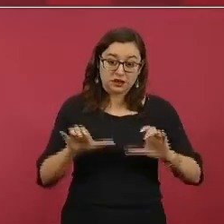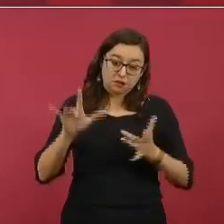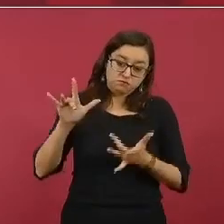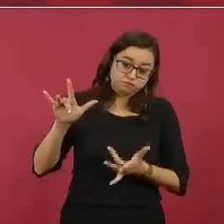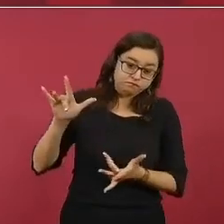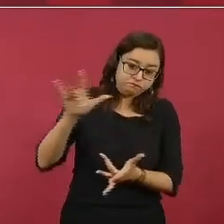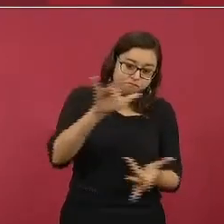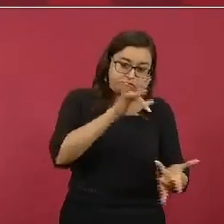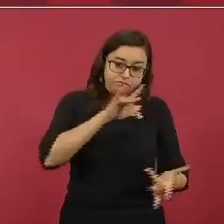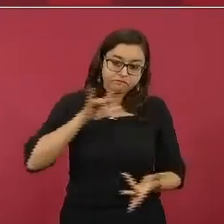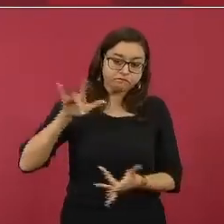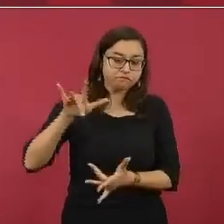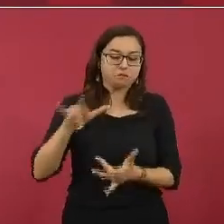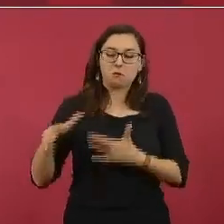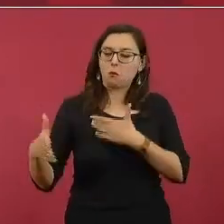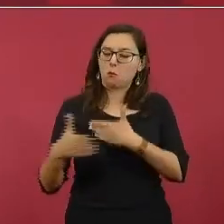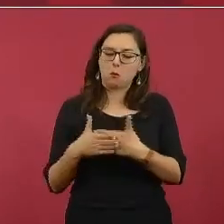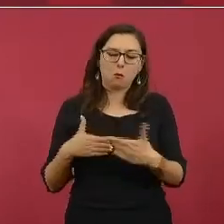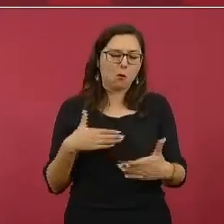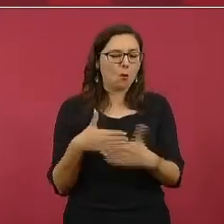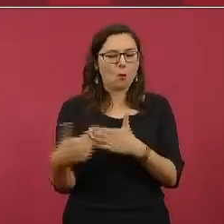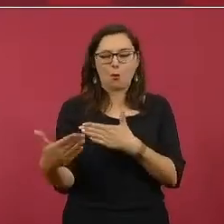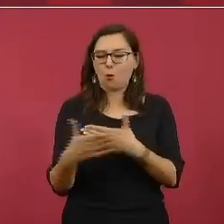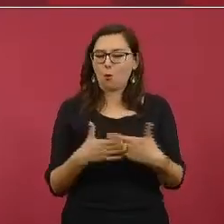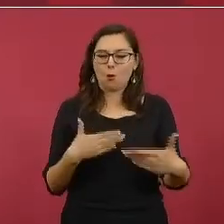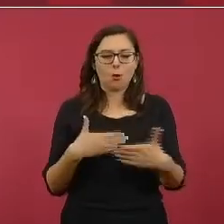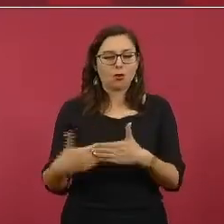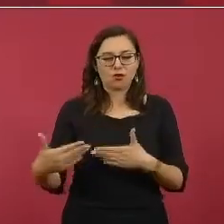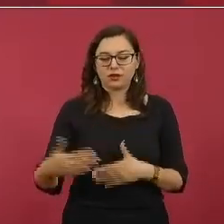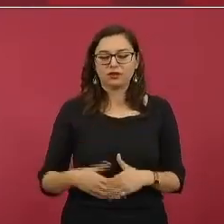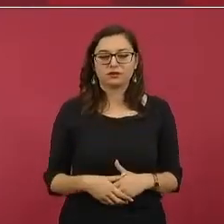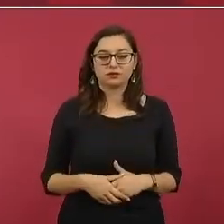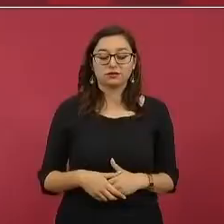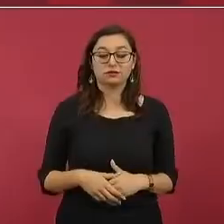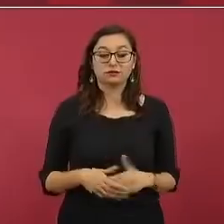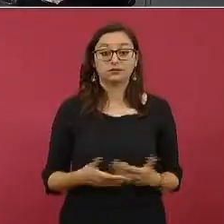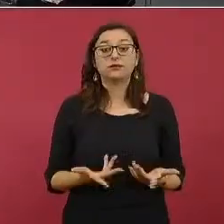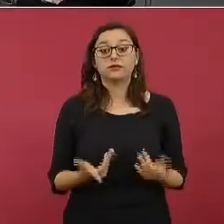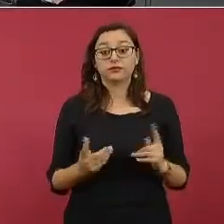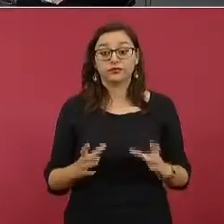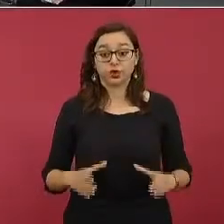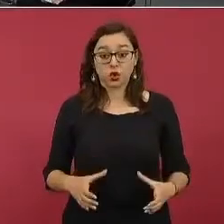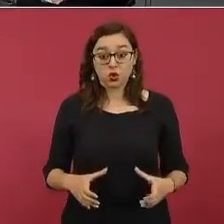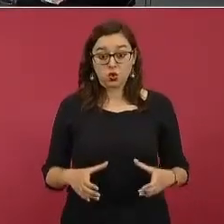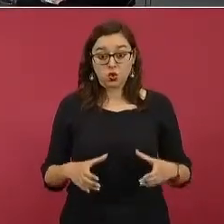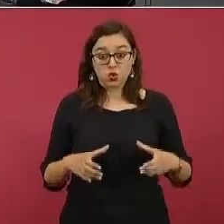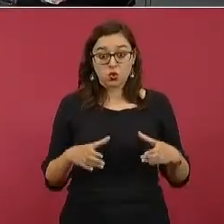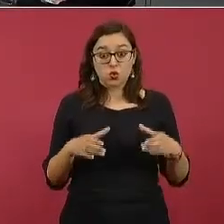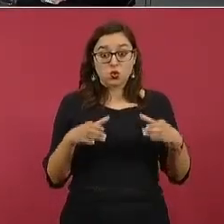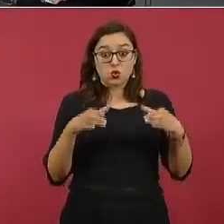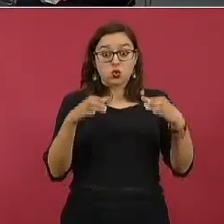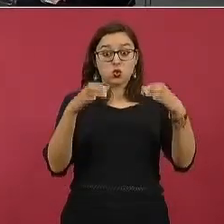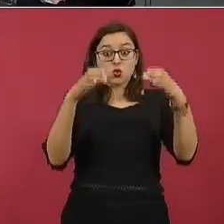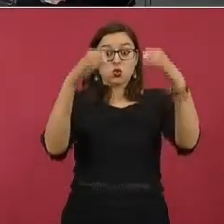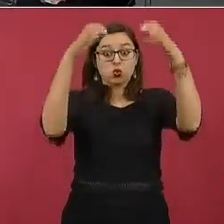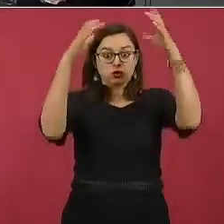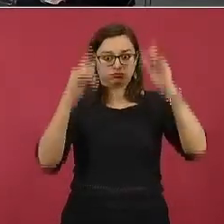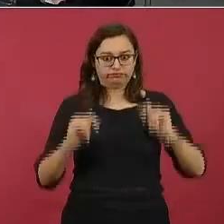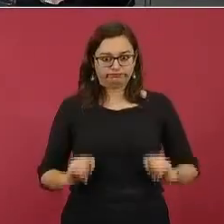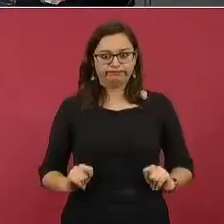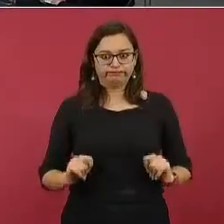es de lo más moderno que hay. Yo estuve en la torre de control. ¿Cómo me gustaría